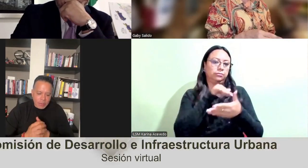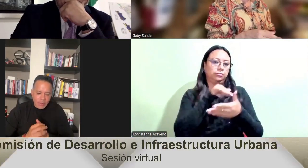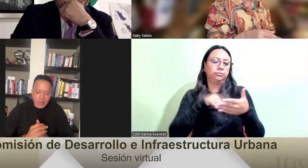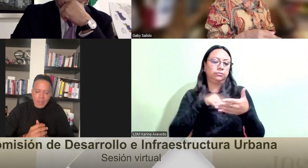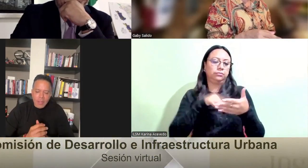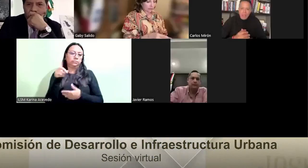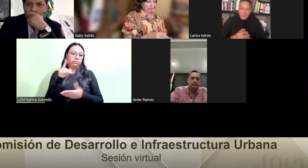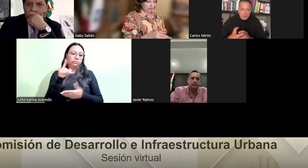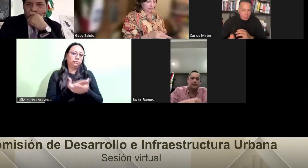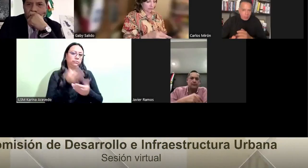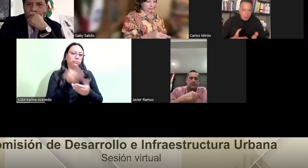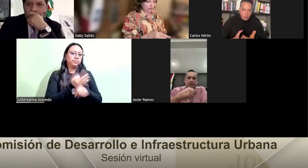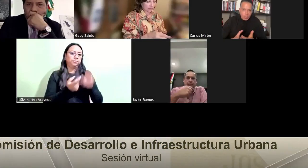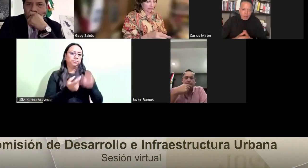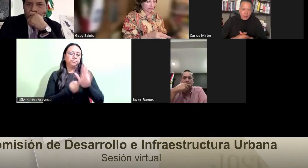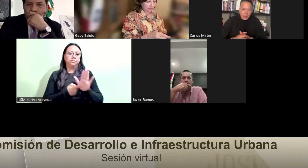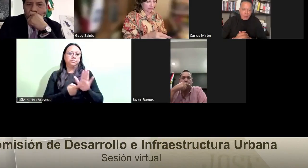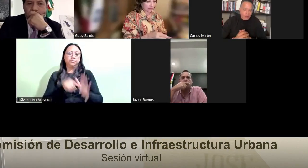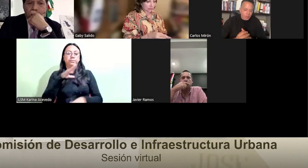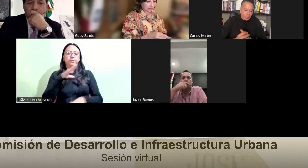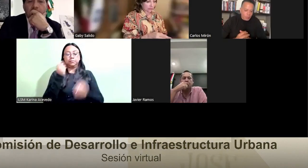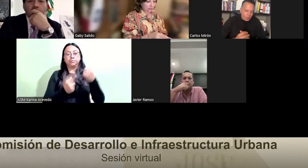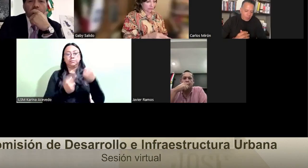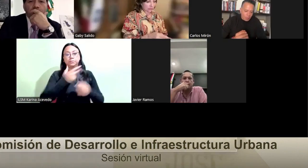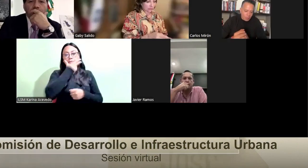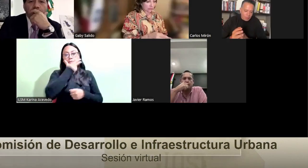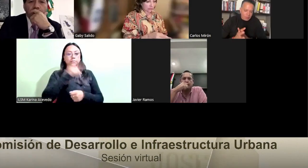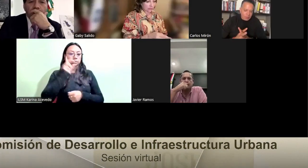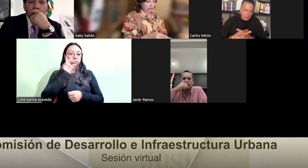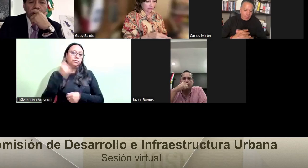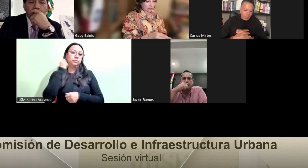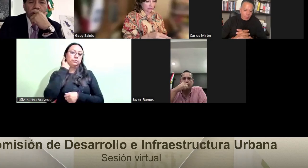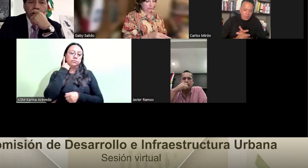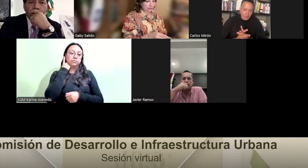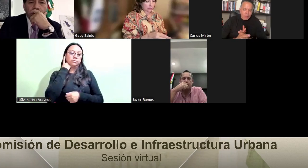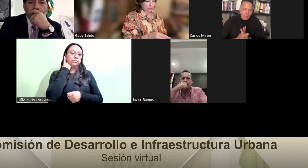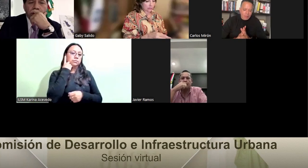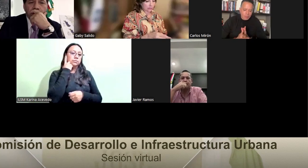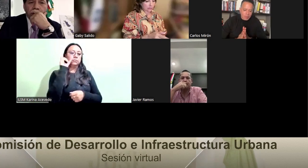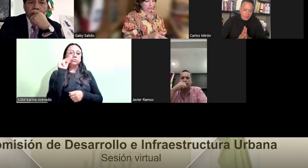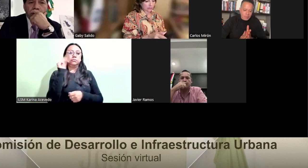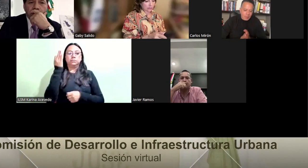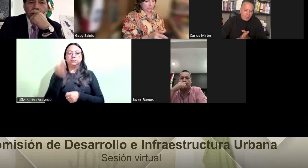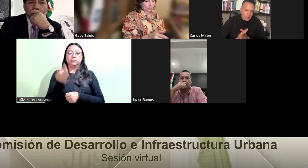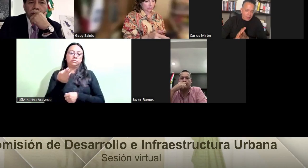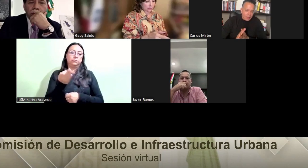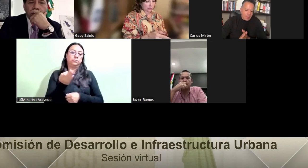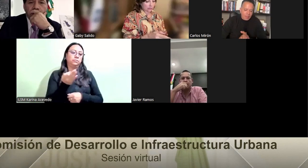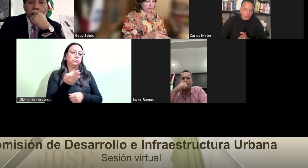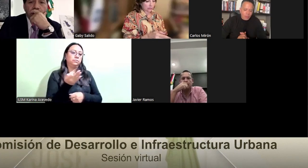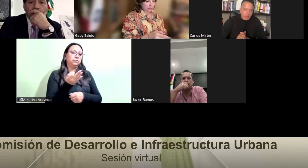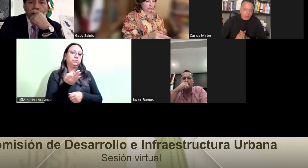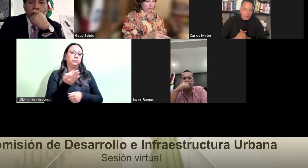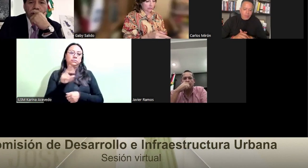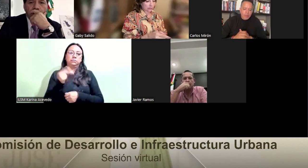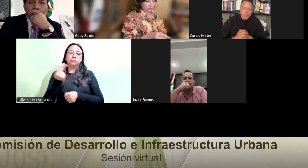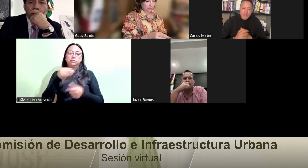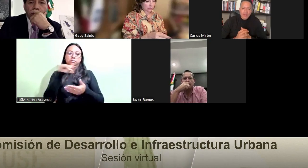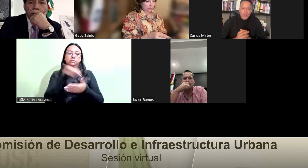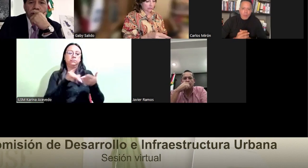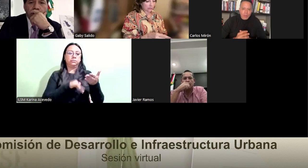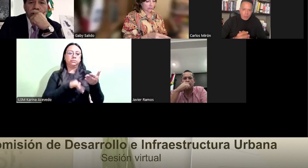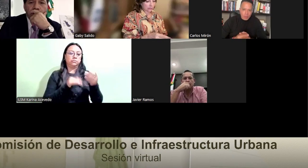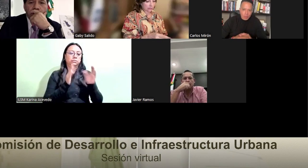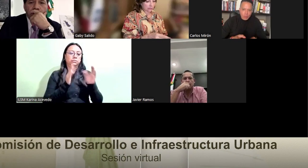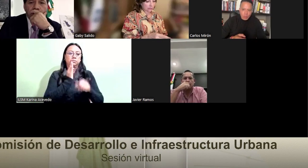se presenta. Si alguna diputada o algún diputado está en contra de la dispensa de la lectura, sírvase